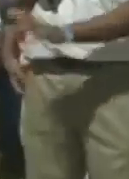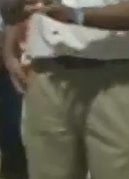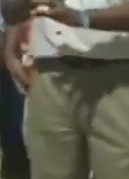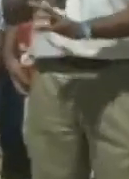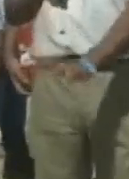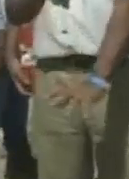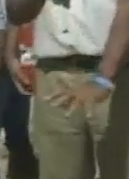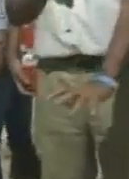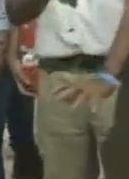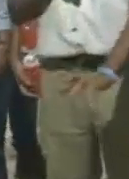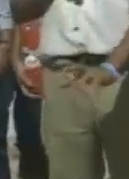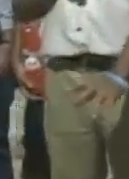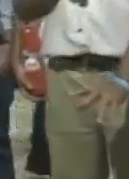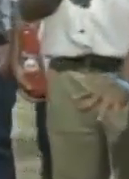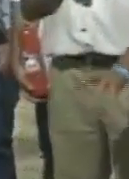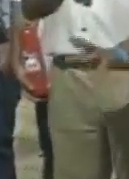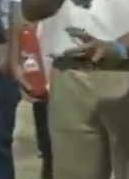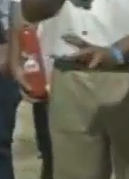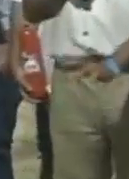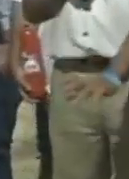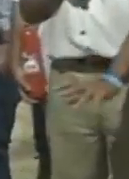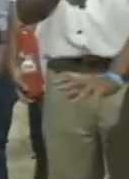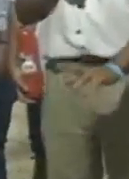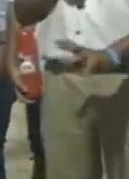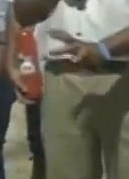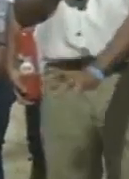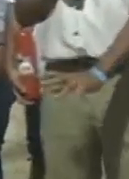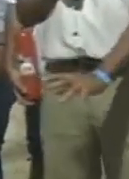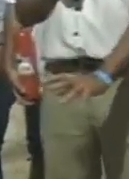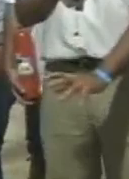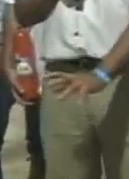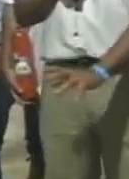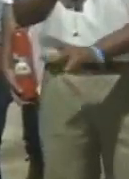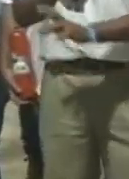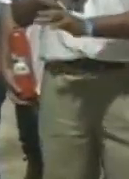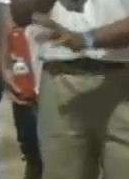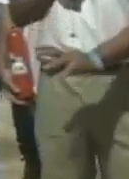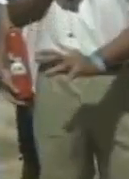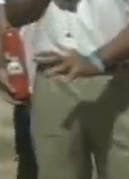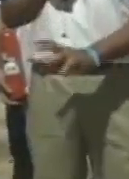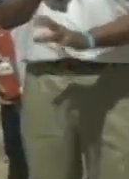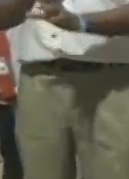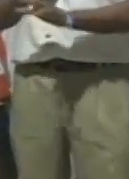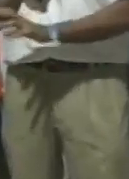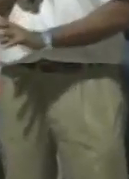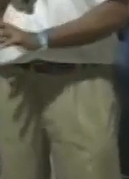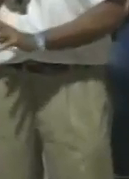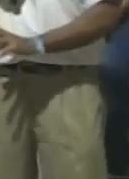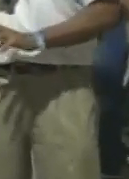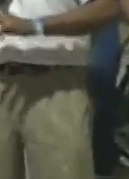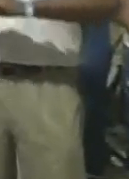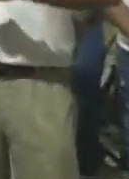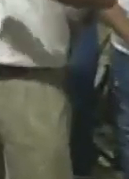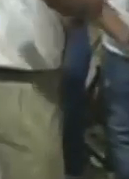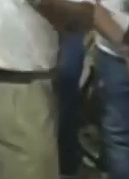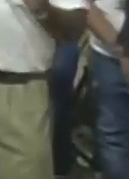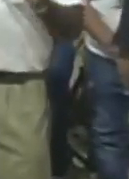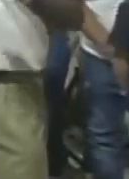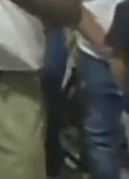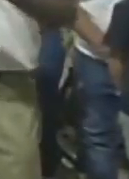algo, el cuñete, que es el de color negro, él tiene un costo de $10. La melaza, que es un producto que